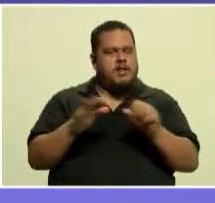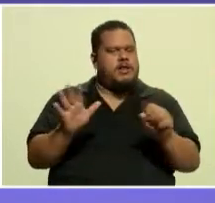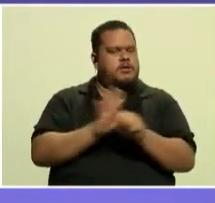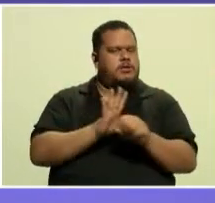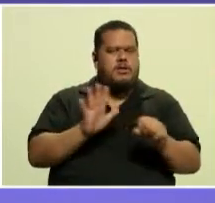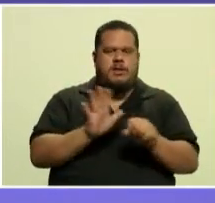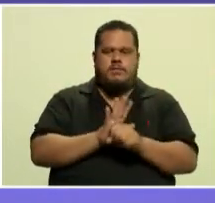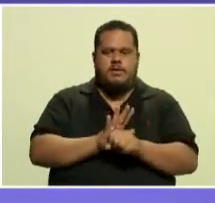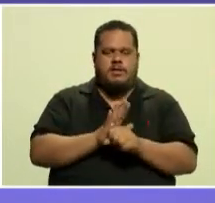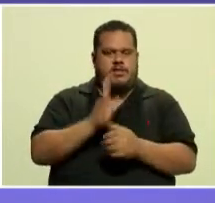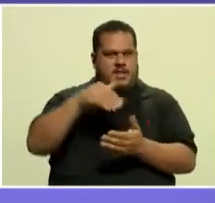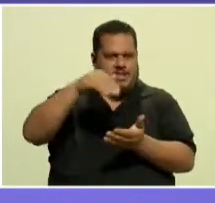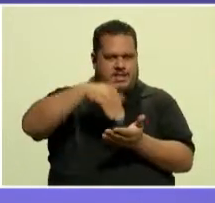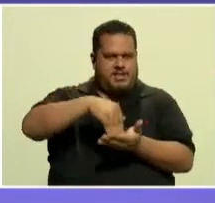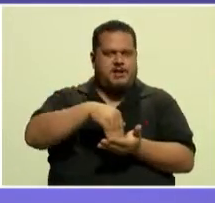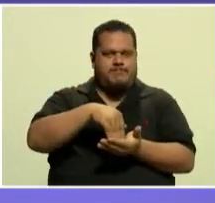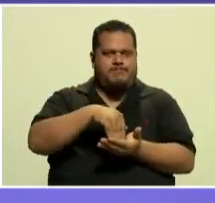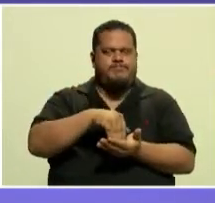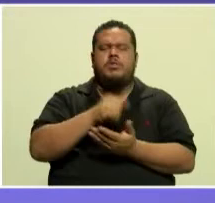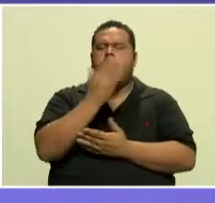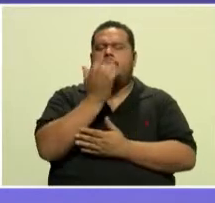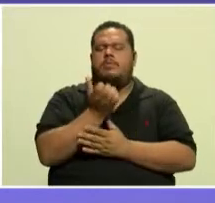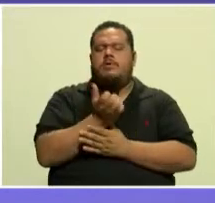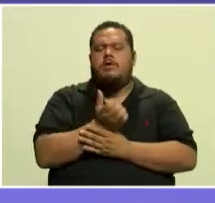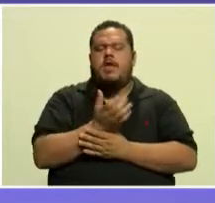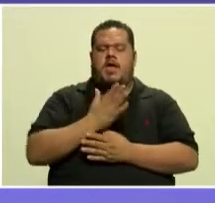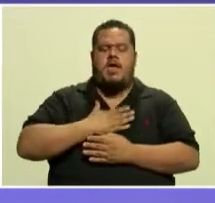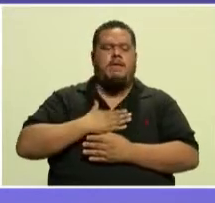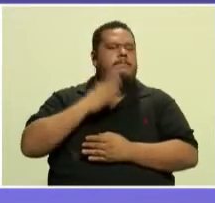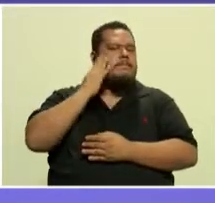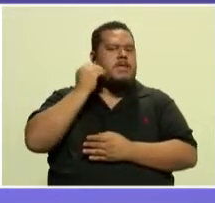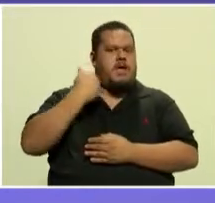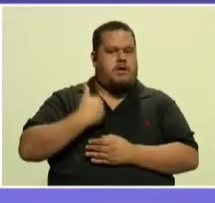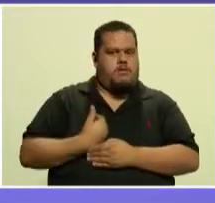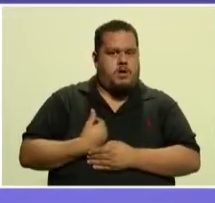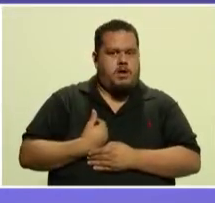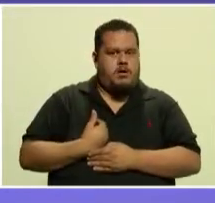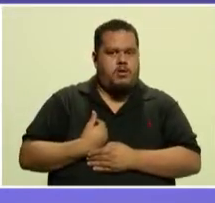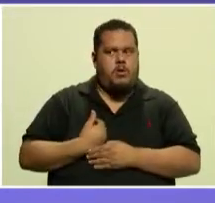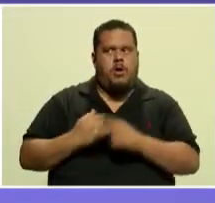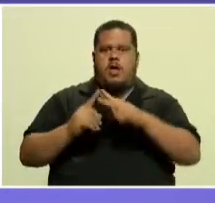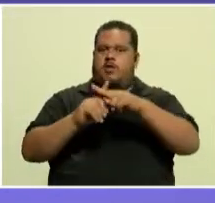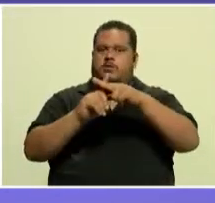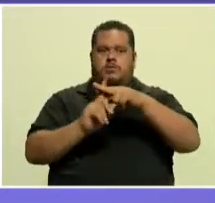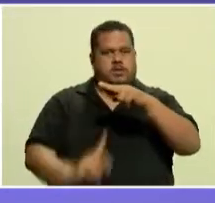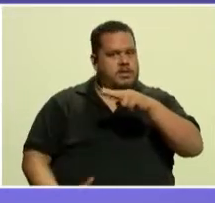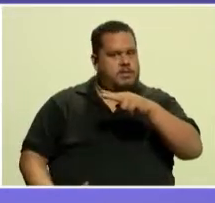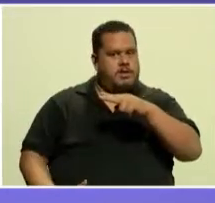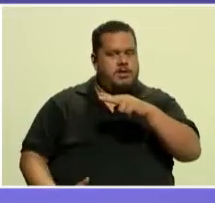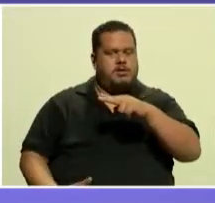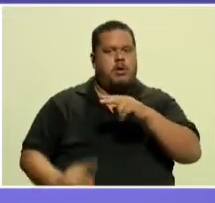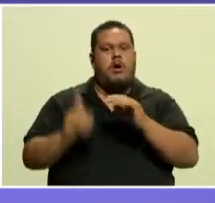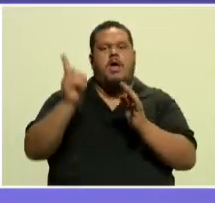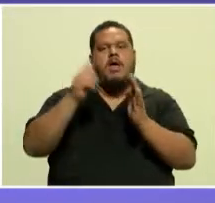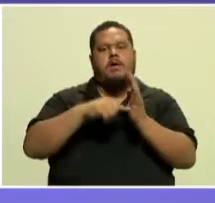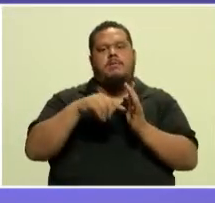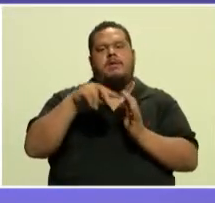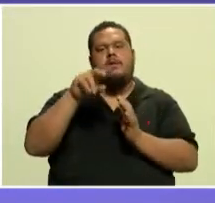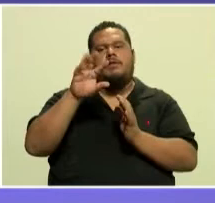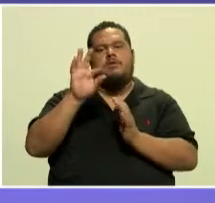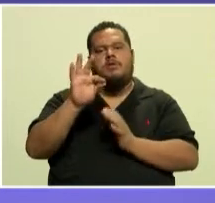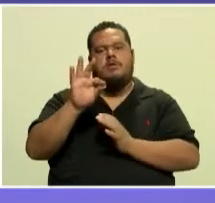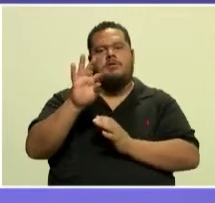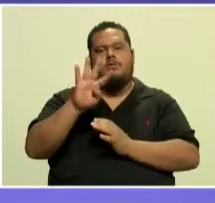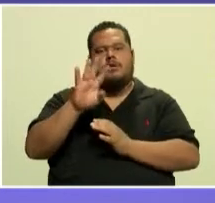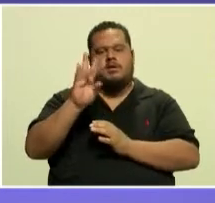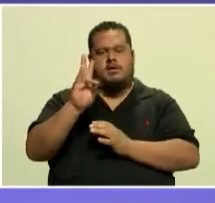totalmente central, porque mi abuelo es un desaparecido de 1947,